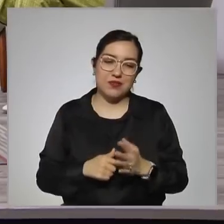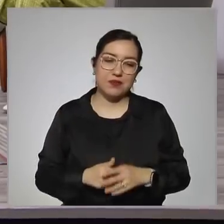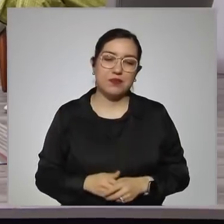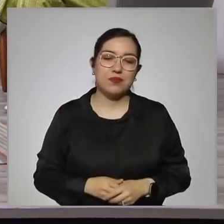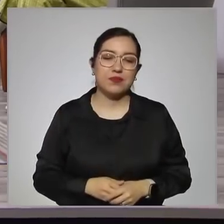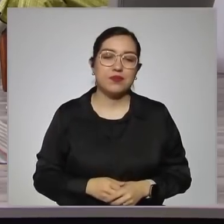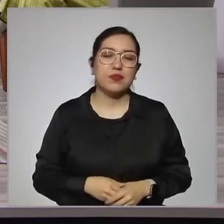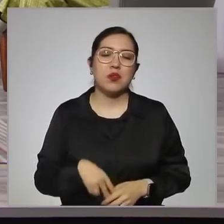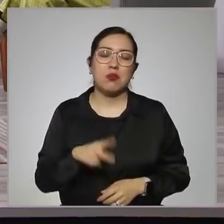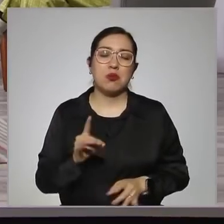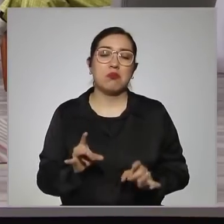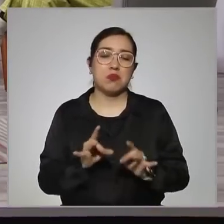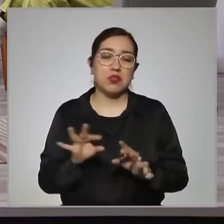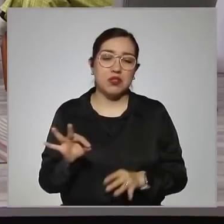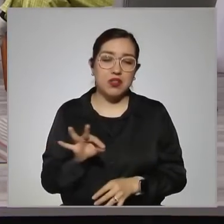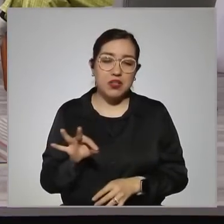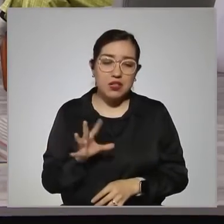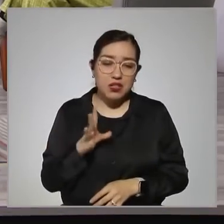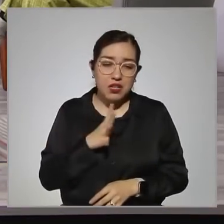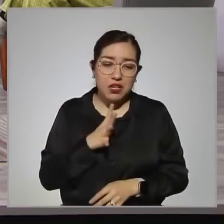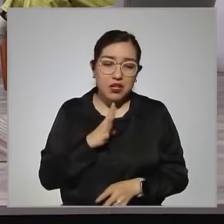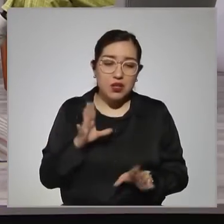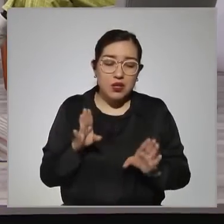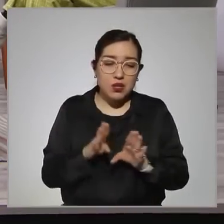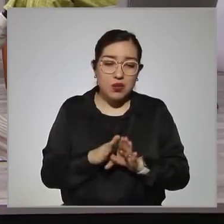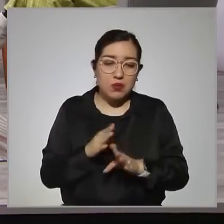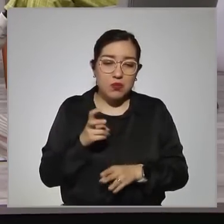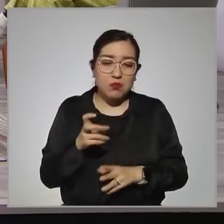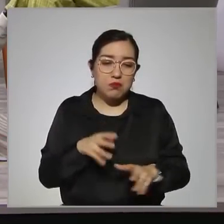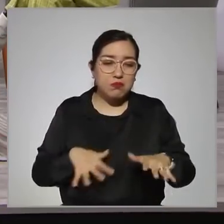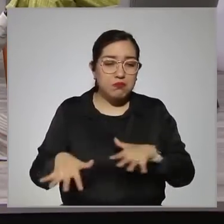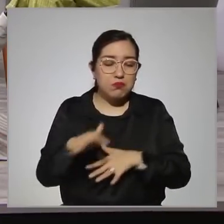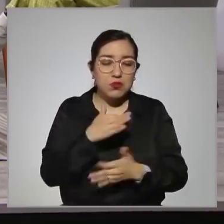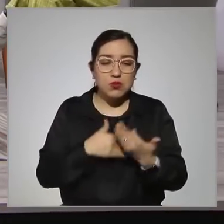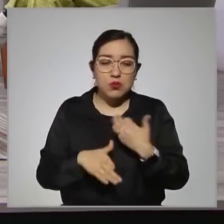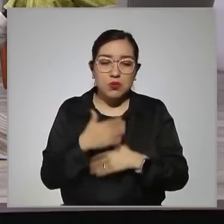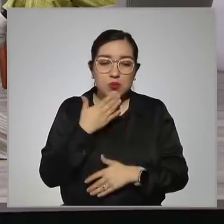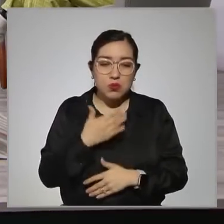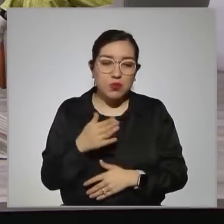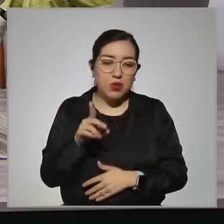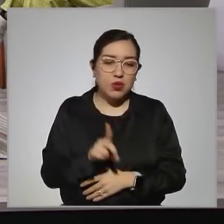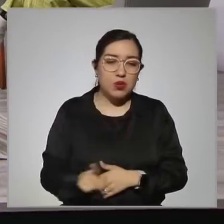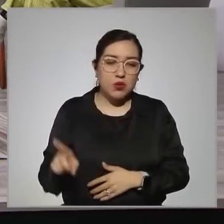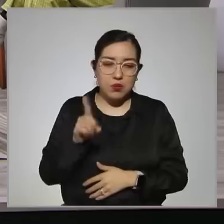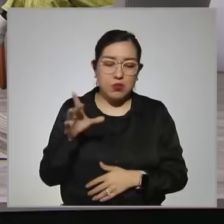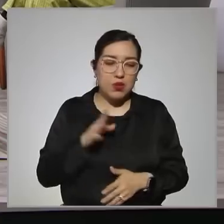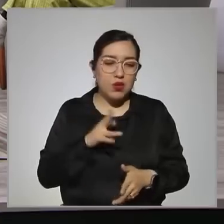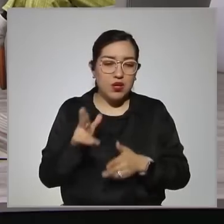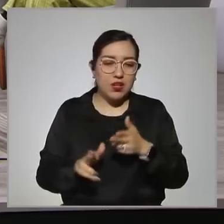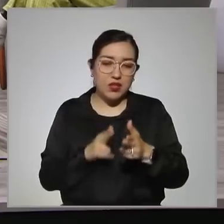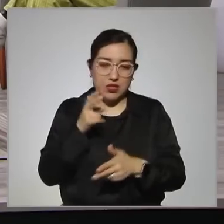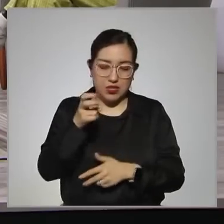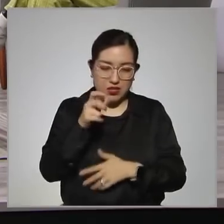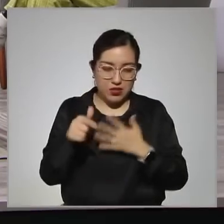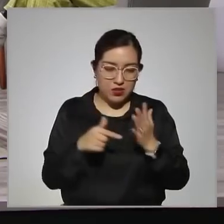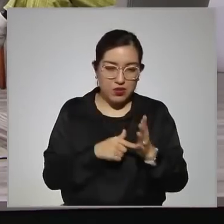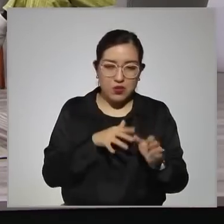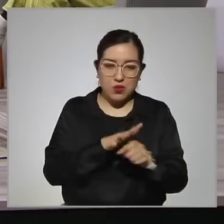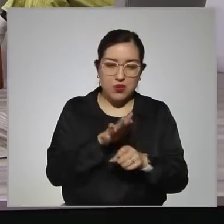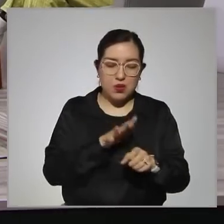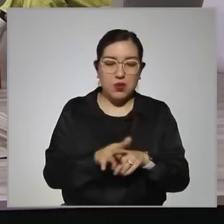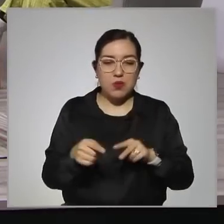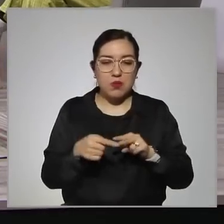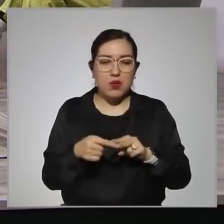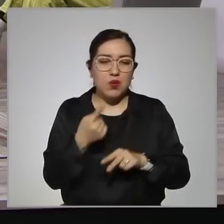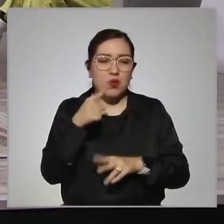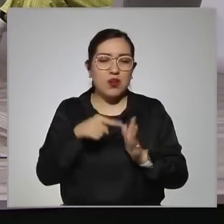pronto tal vez darnos esos pequeños espacios, ¿no? Los domingos hay trenecito. Digo, en ese y en cualquier parque, ¿no? Entonces un día me subí al